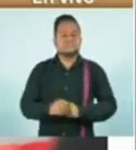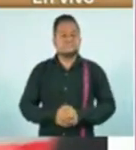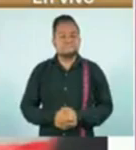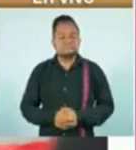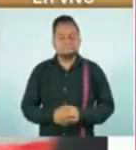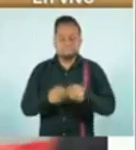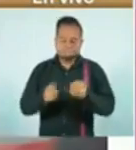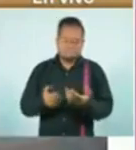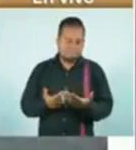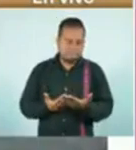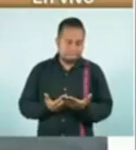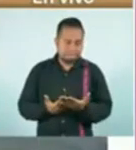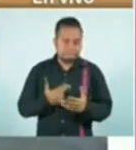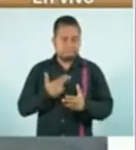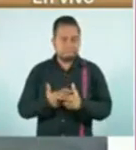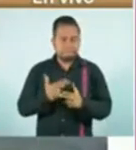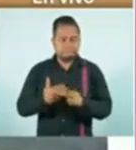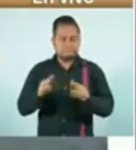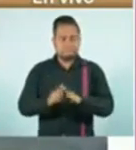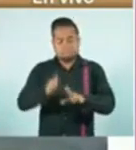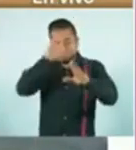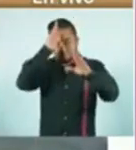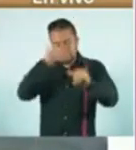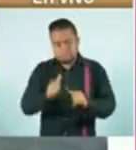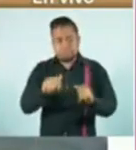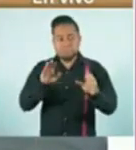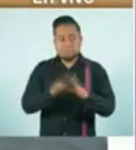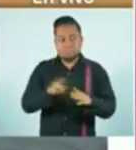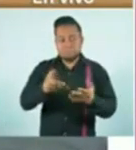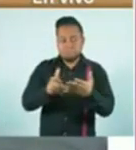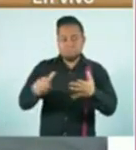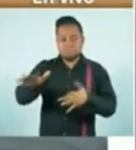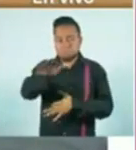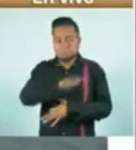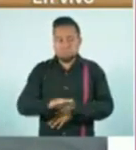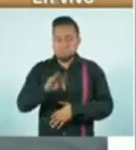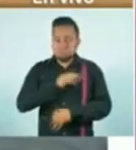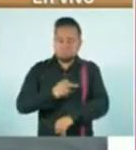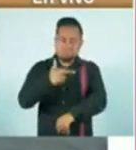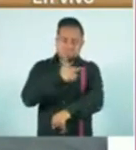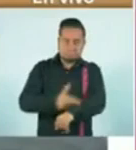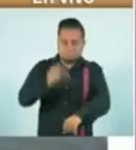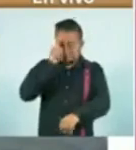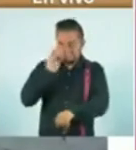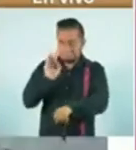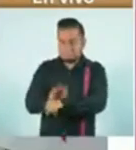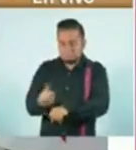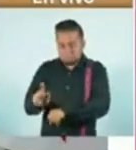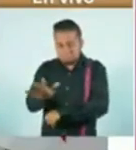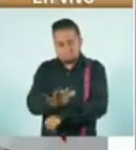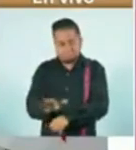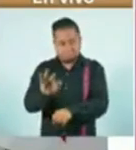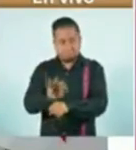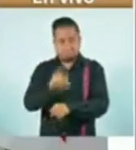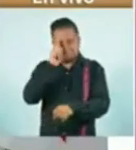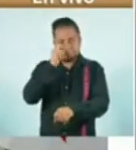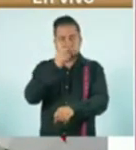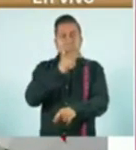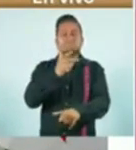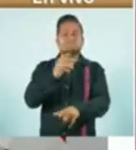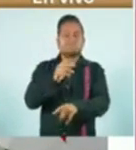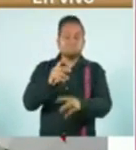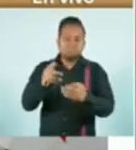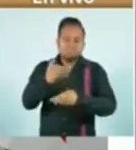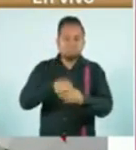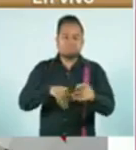espera hasta llegar a un acuerdo de cómo este territorio se puede gestionar en beneficio del pueblo y en beneficio de toda la